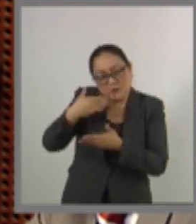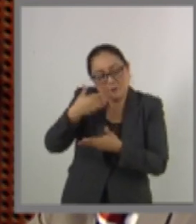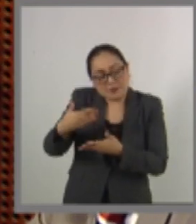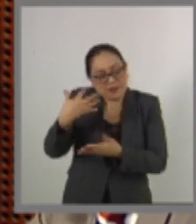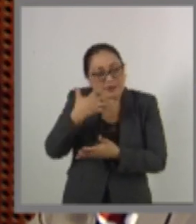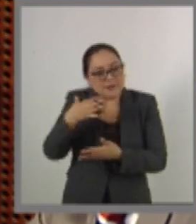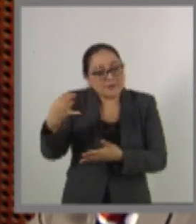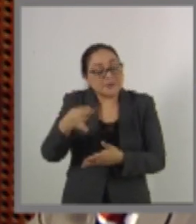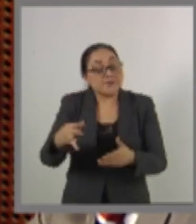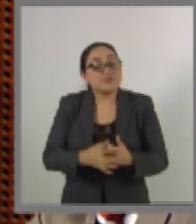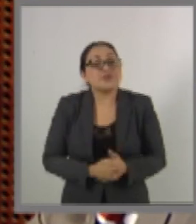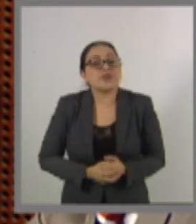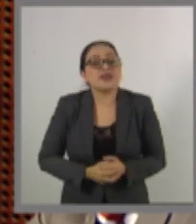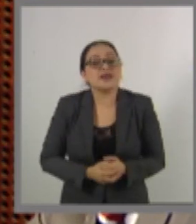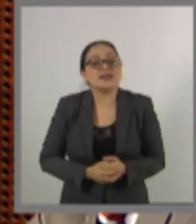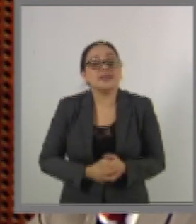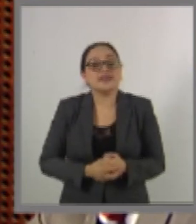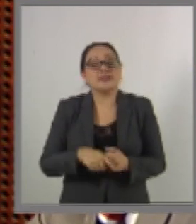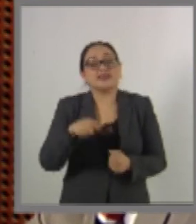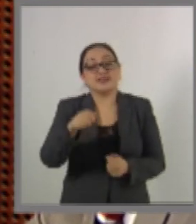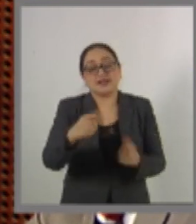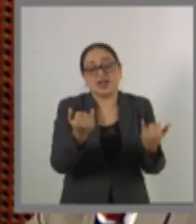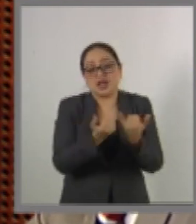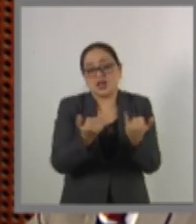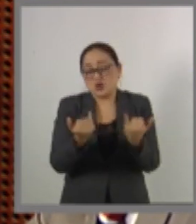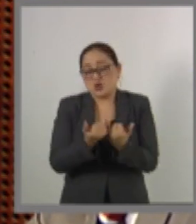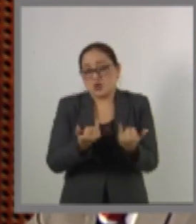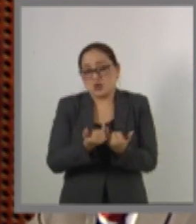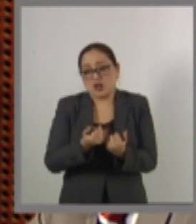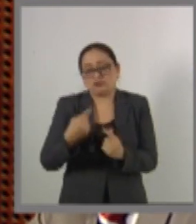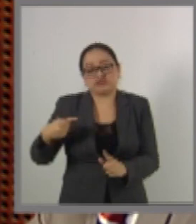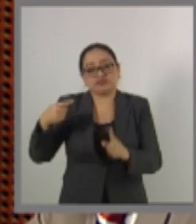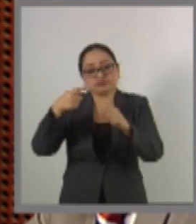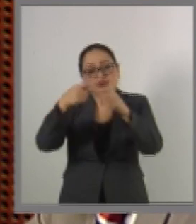muy importante en el que